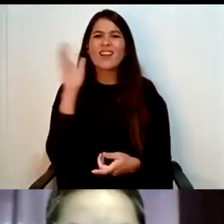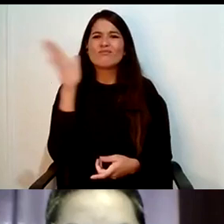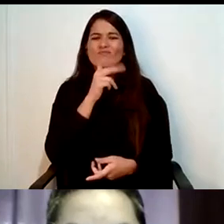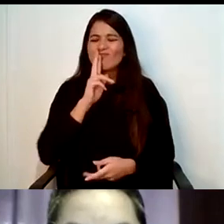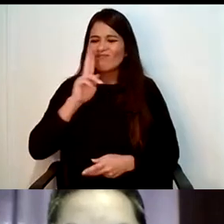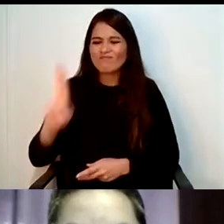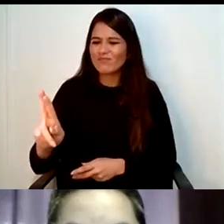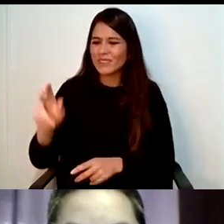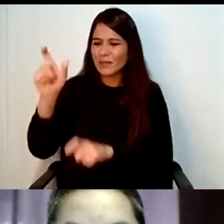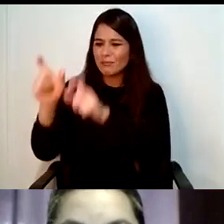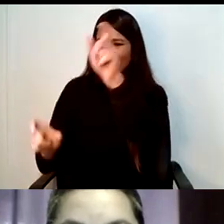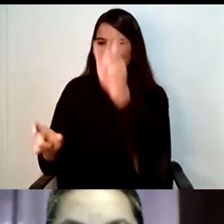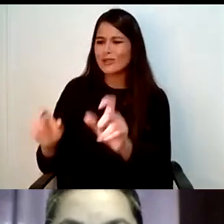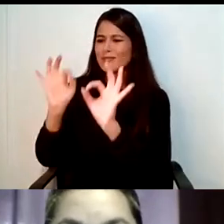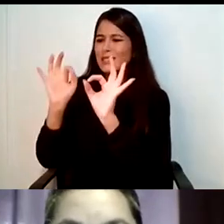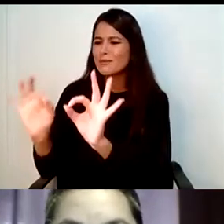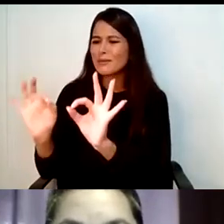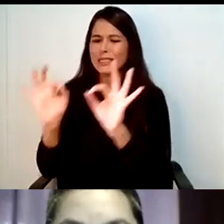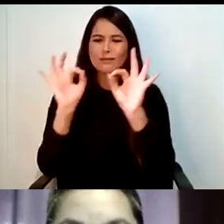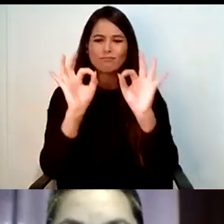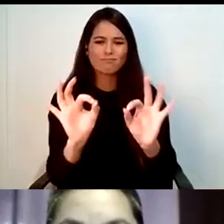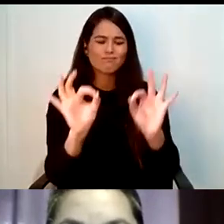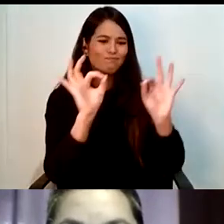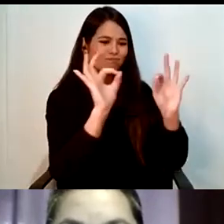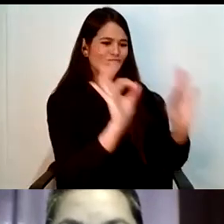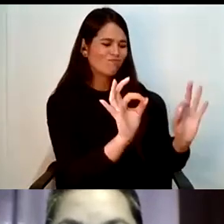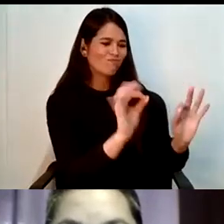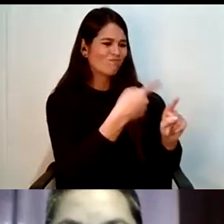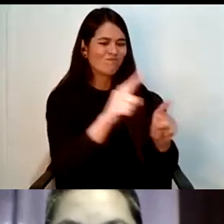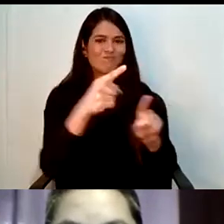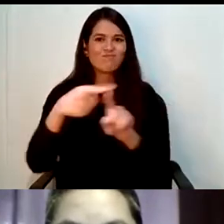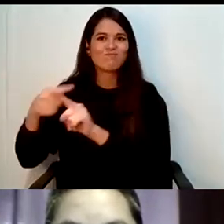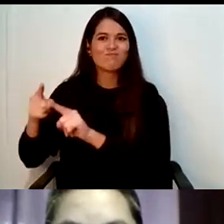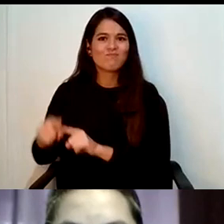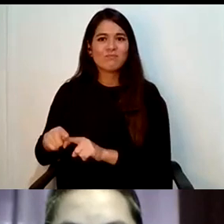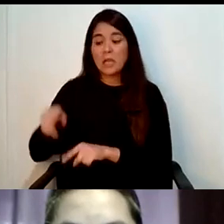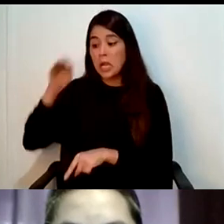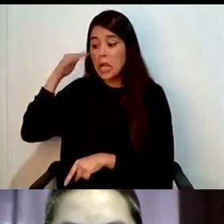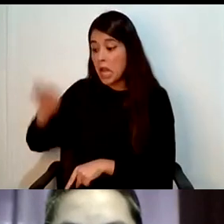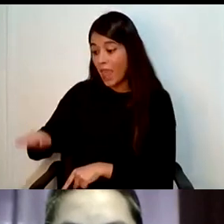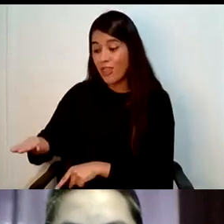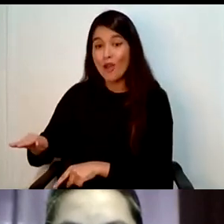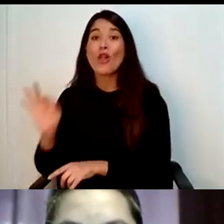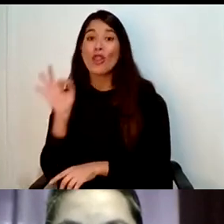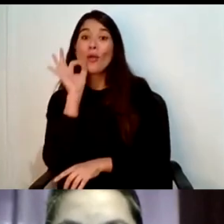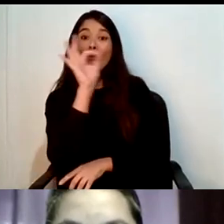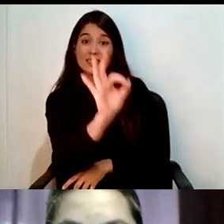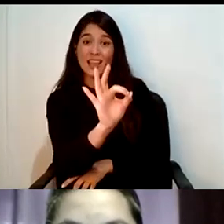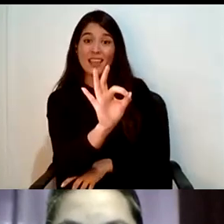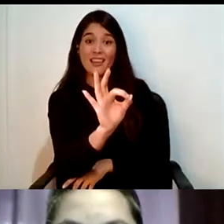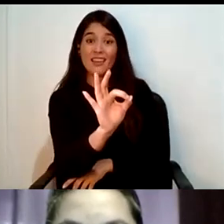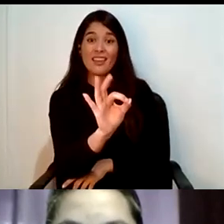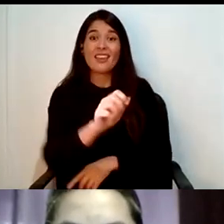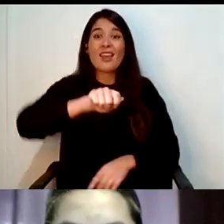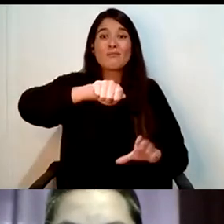singulares de cada cerradura. Javi nos brinda un mensaje. Cerraduras y llaves nos